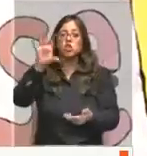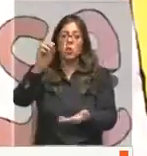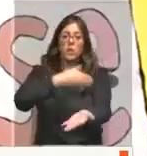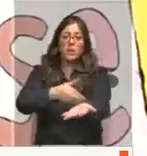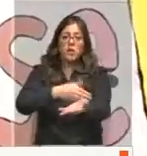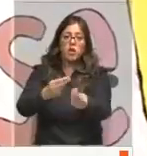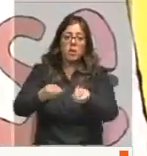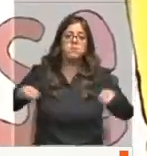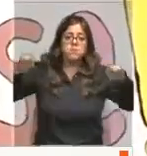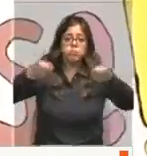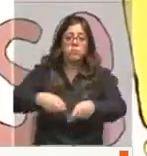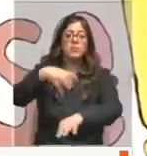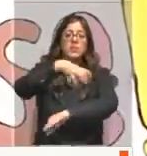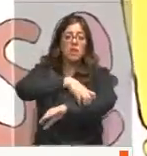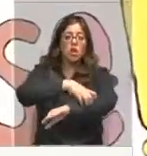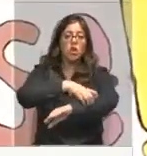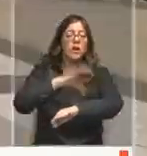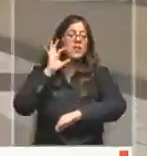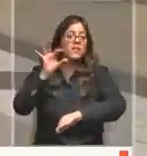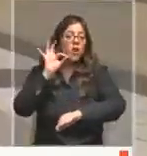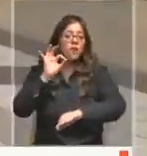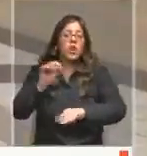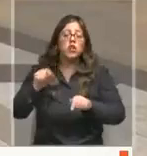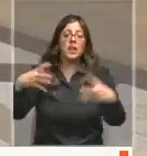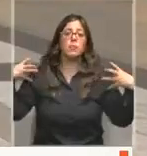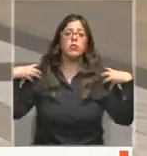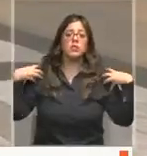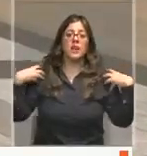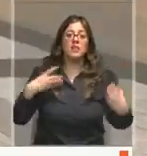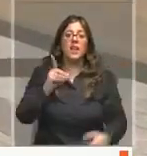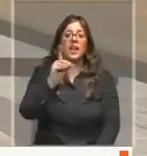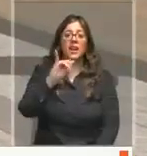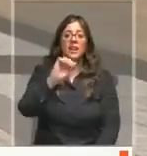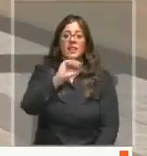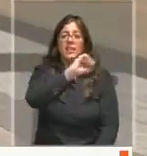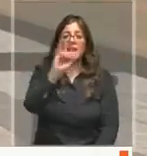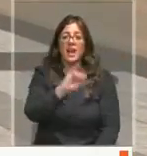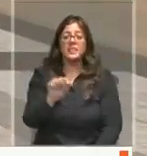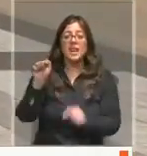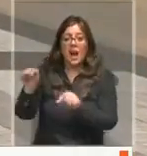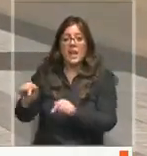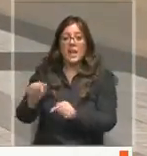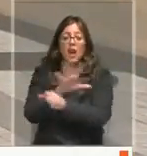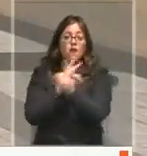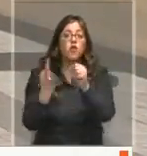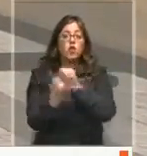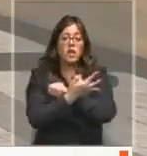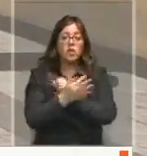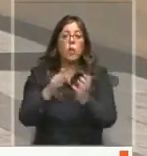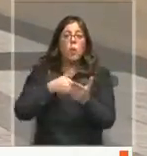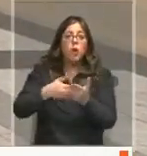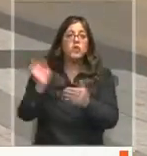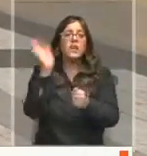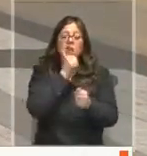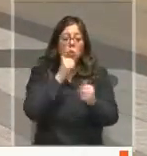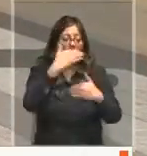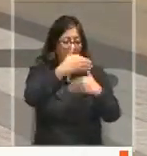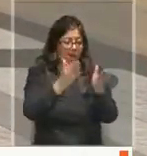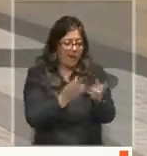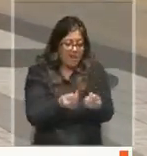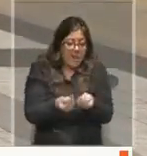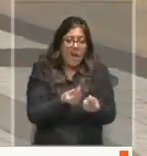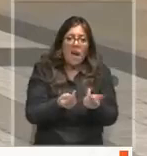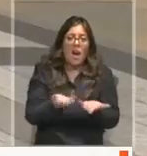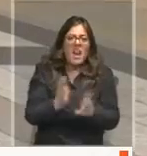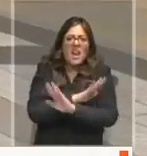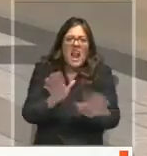Regional del biobío encabezado por Rodrigo Díaz como siendo una fundación tan vulnerable que nunca ha tenido una caja chica manejando una cierta cantidad